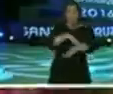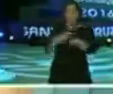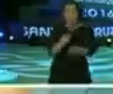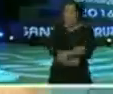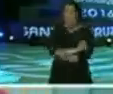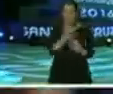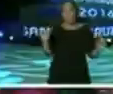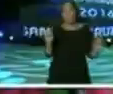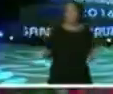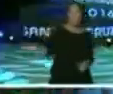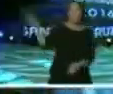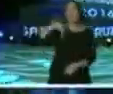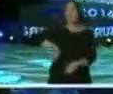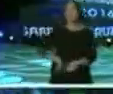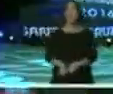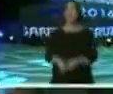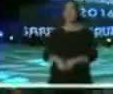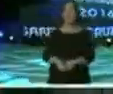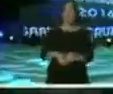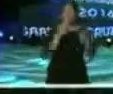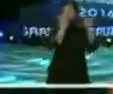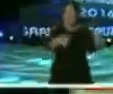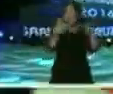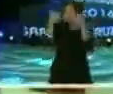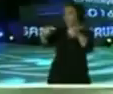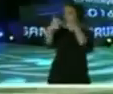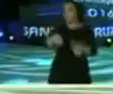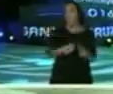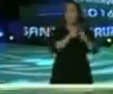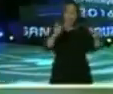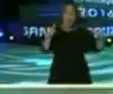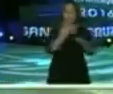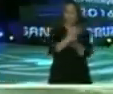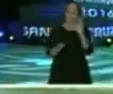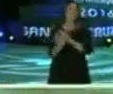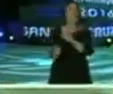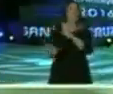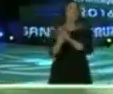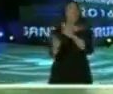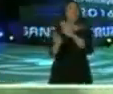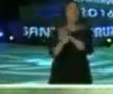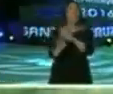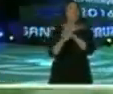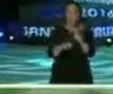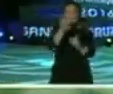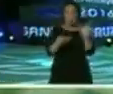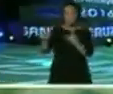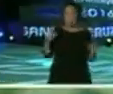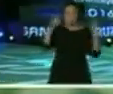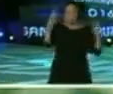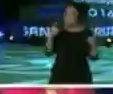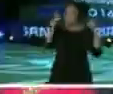gobierno. Venga, más festivales, que siga el fuego, que el pueblo sacará la castaña del